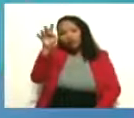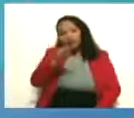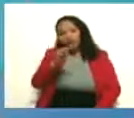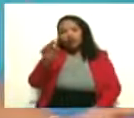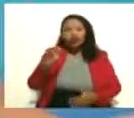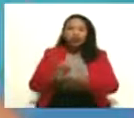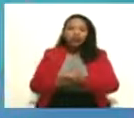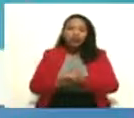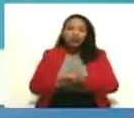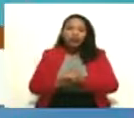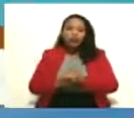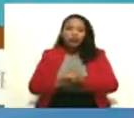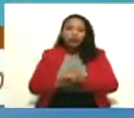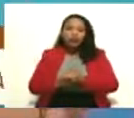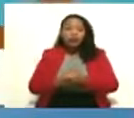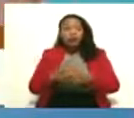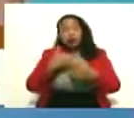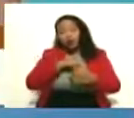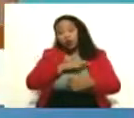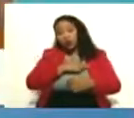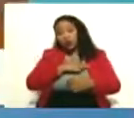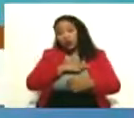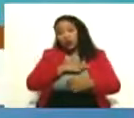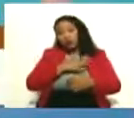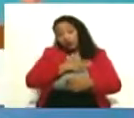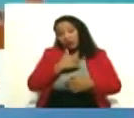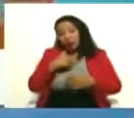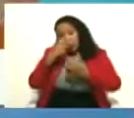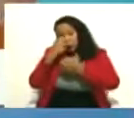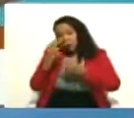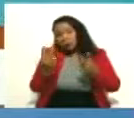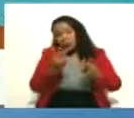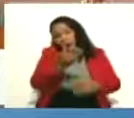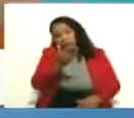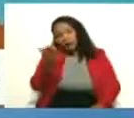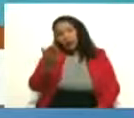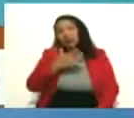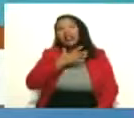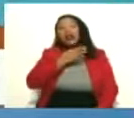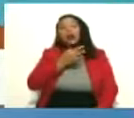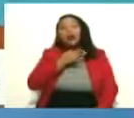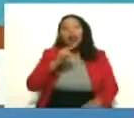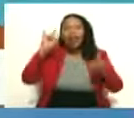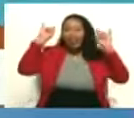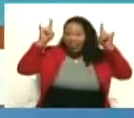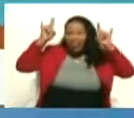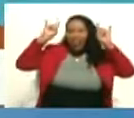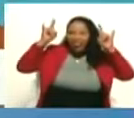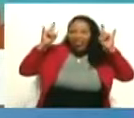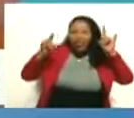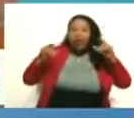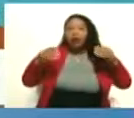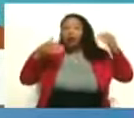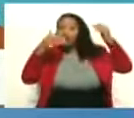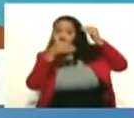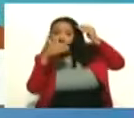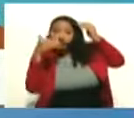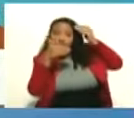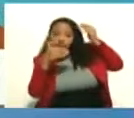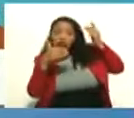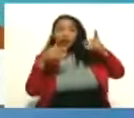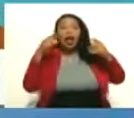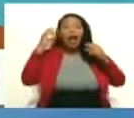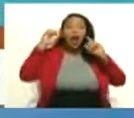de la causa del Esequibo. Y a nosotros no nos queda más que invitarlos, a quienes les gusta el rock, a quienes les gusta el rap, a quienes les gusta la